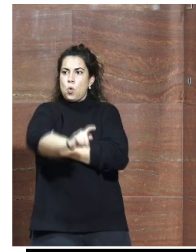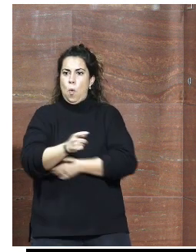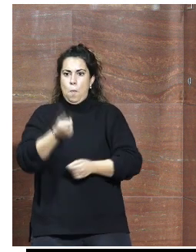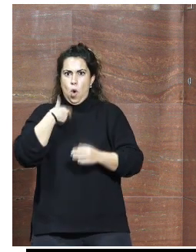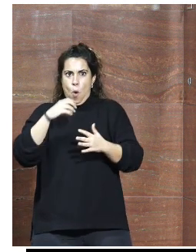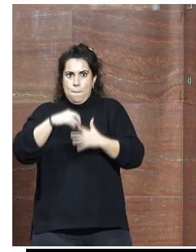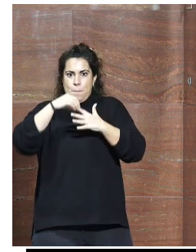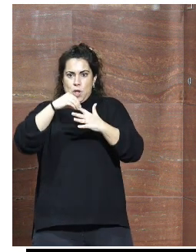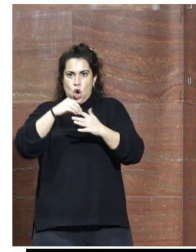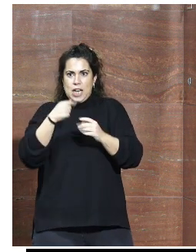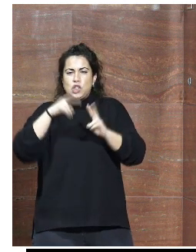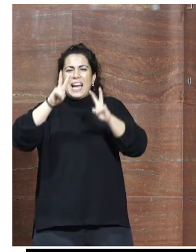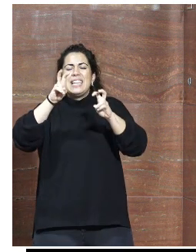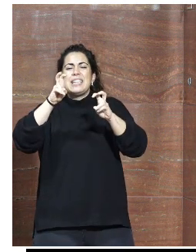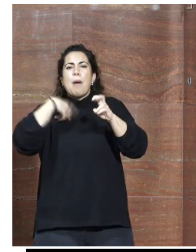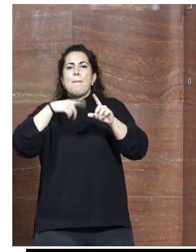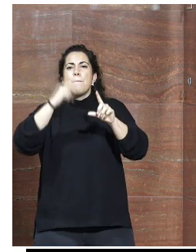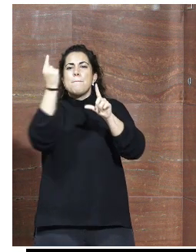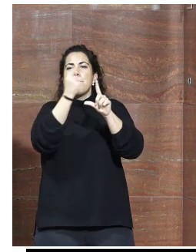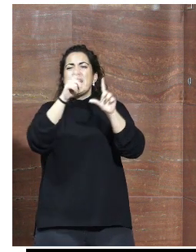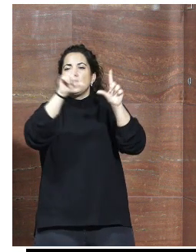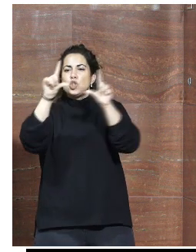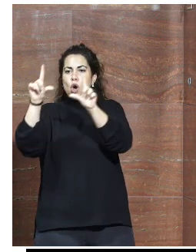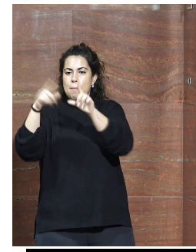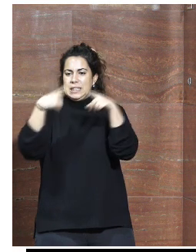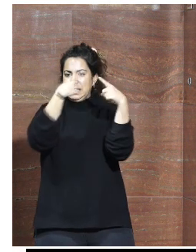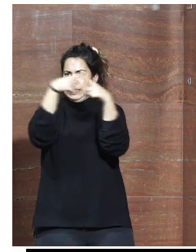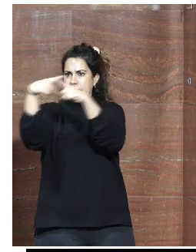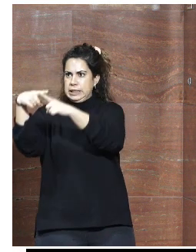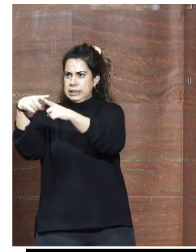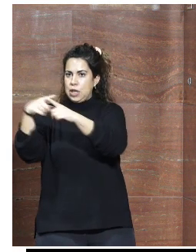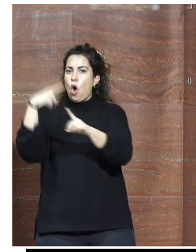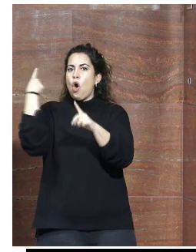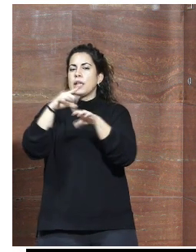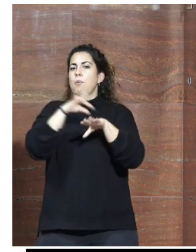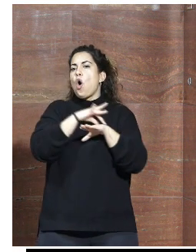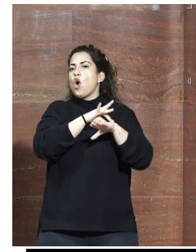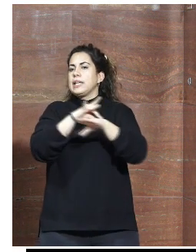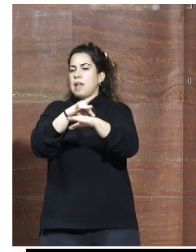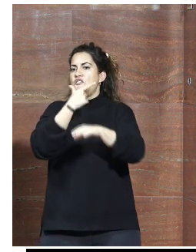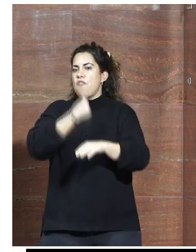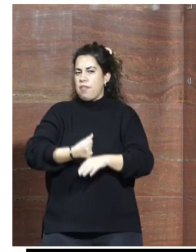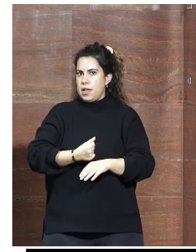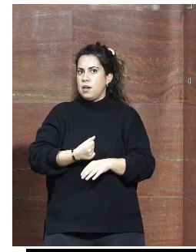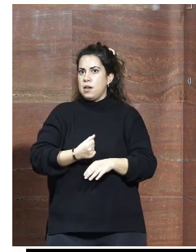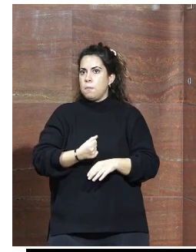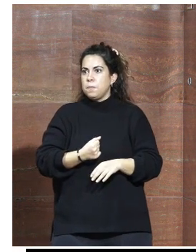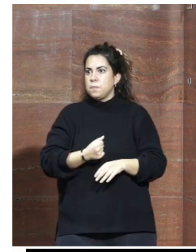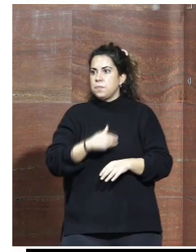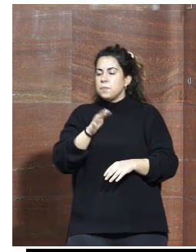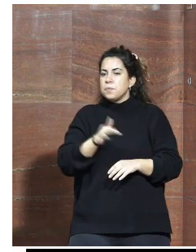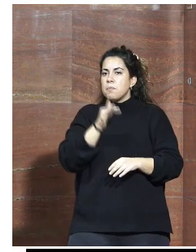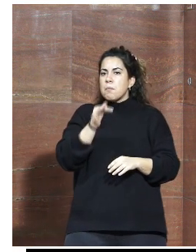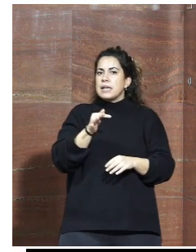en la utilización de pictogramas distintos para poderte orientar dentro y poder, más bien,